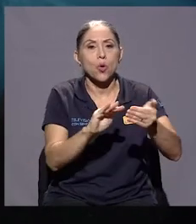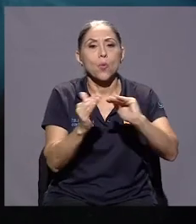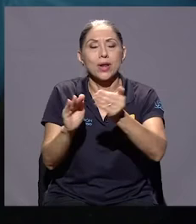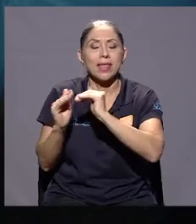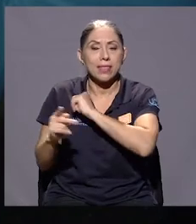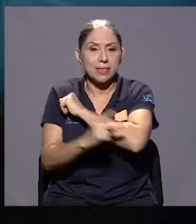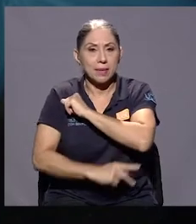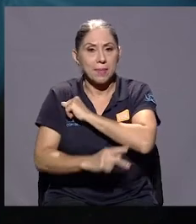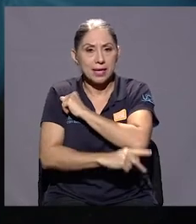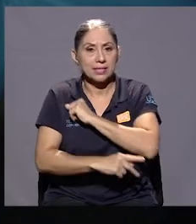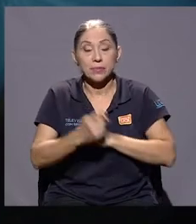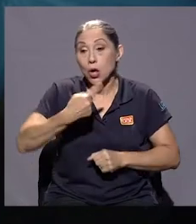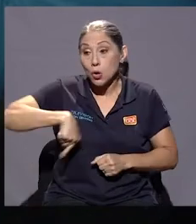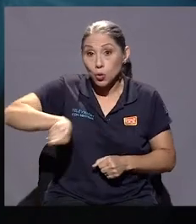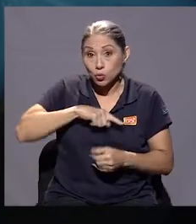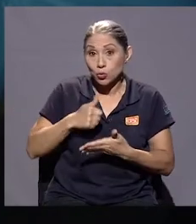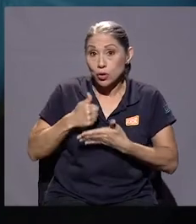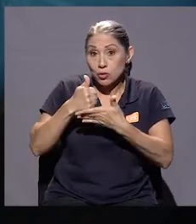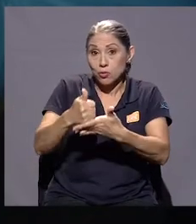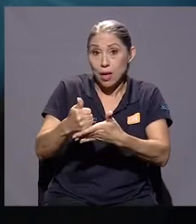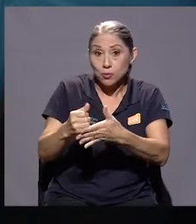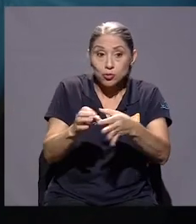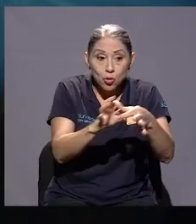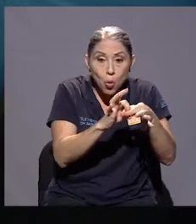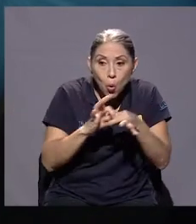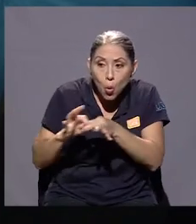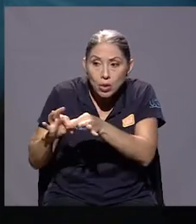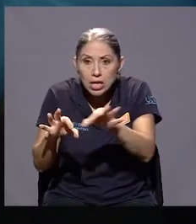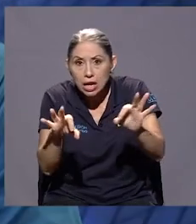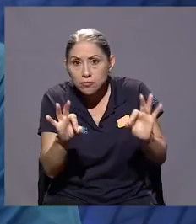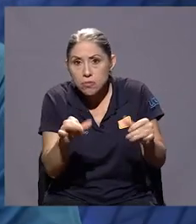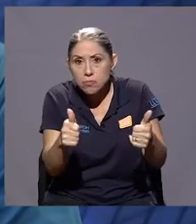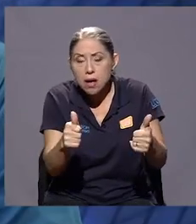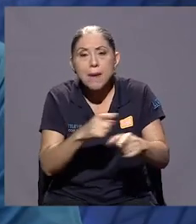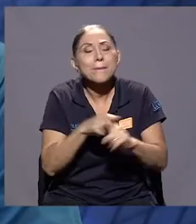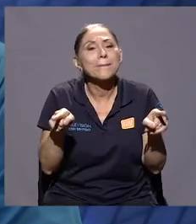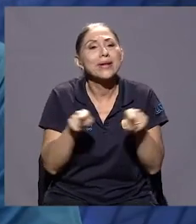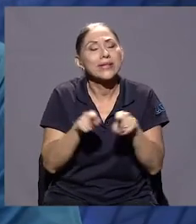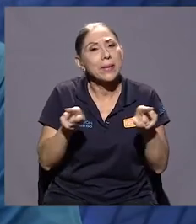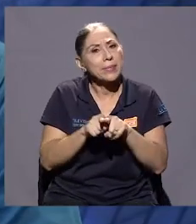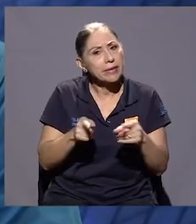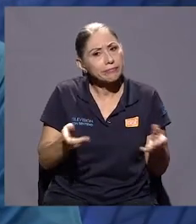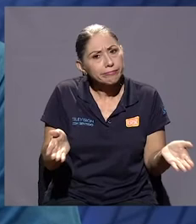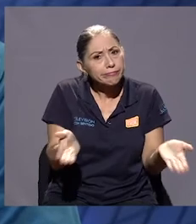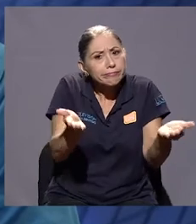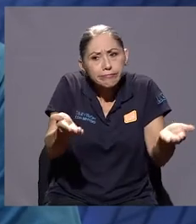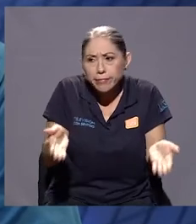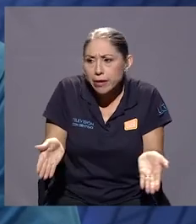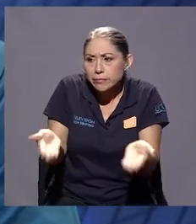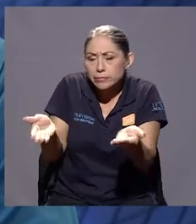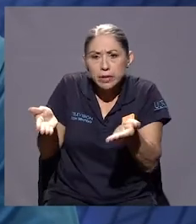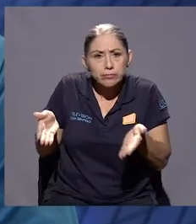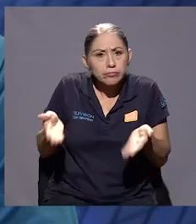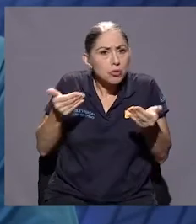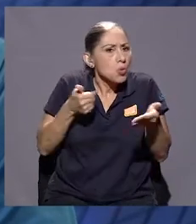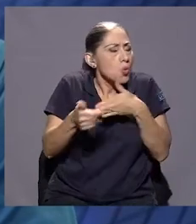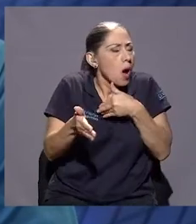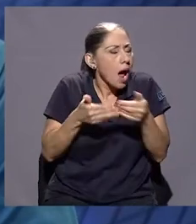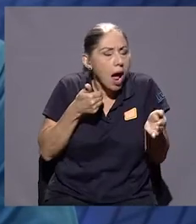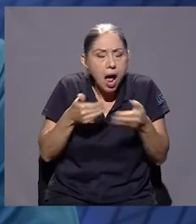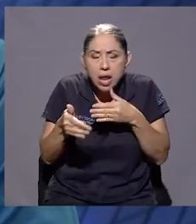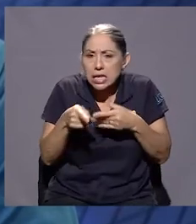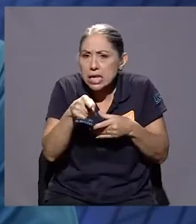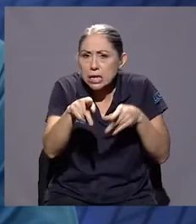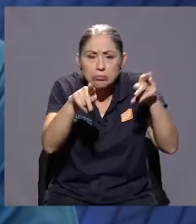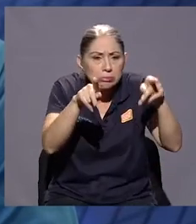nosotros digamos ayudamos a coordinar pero también se incentiva que que múltiples actores que puede ser cualquier actor